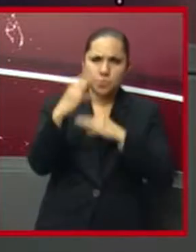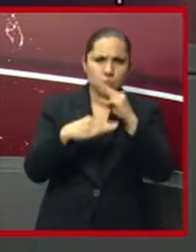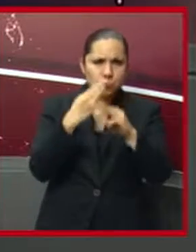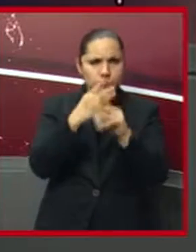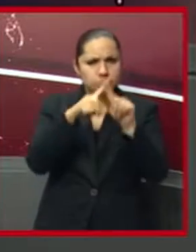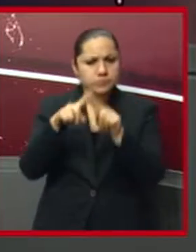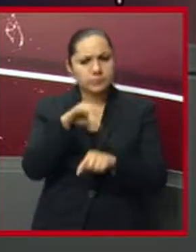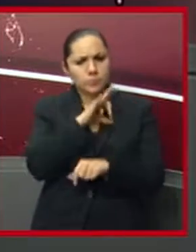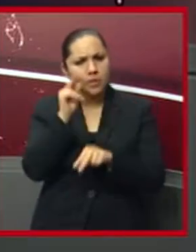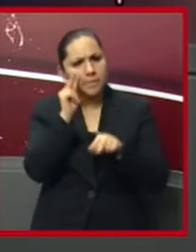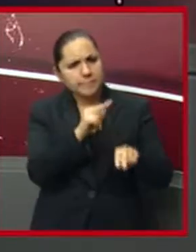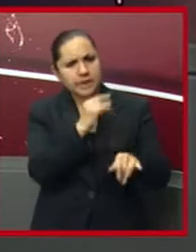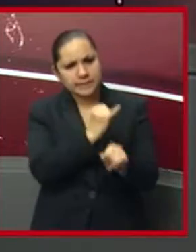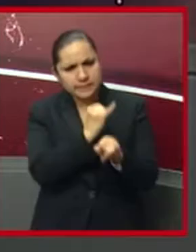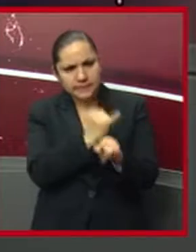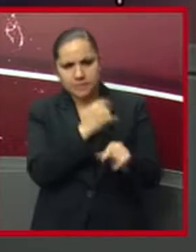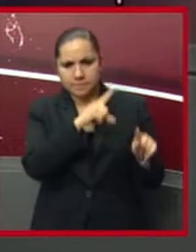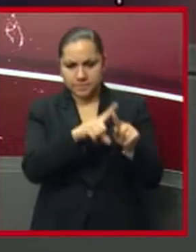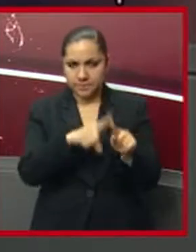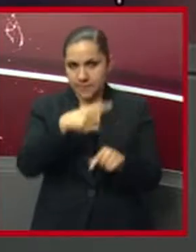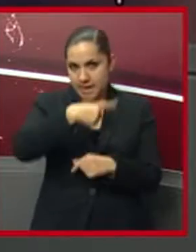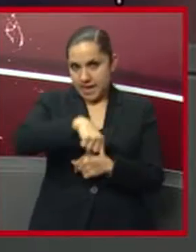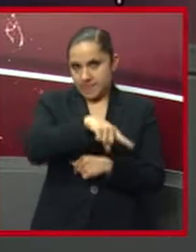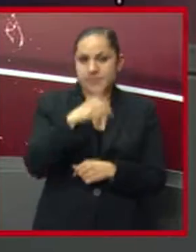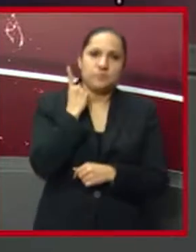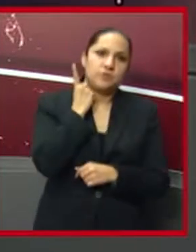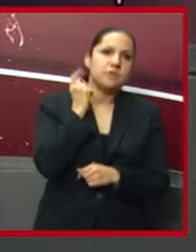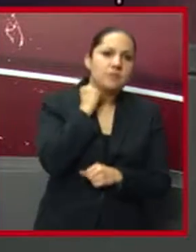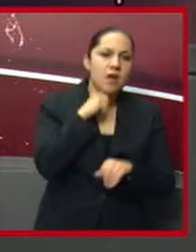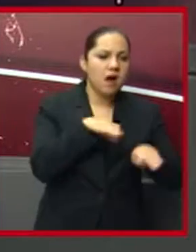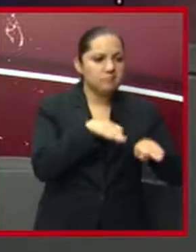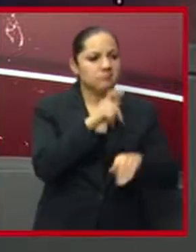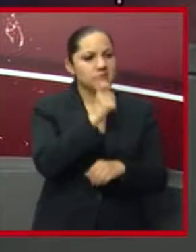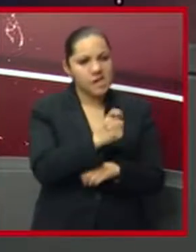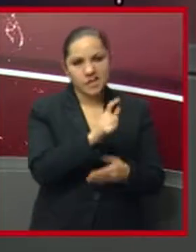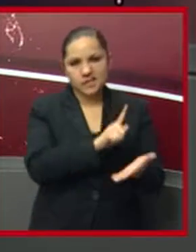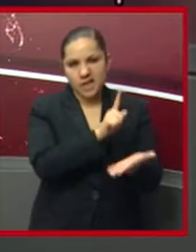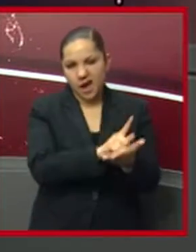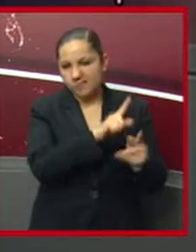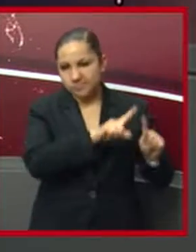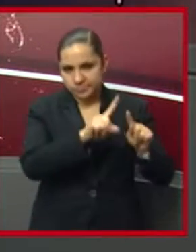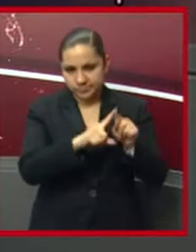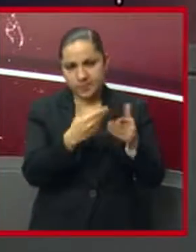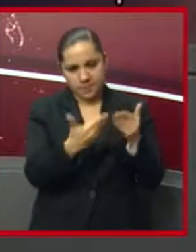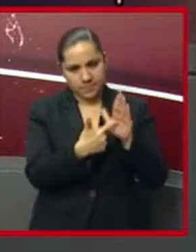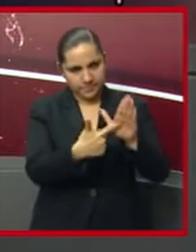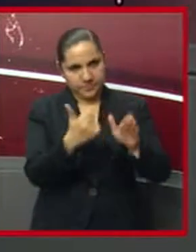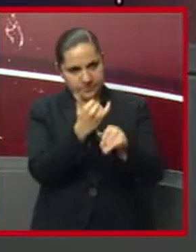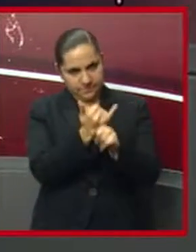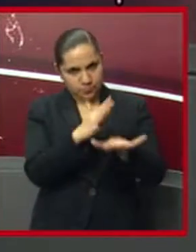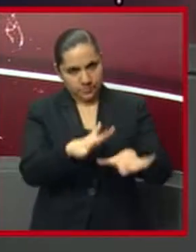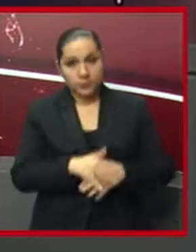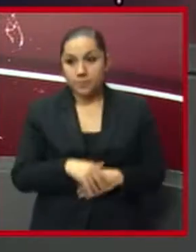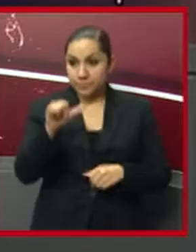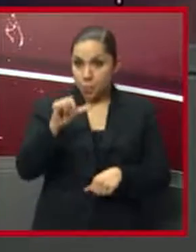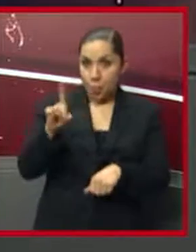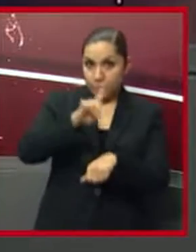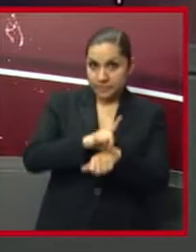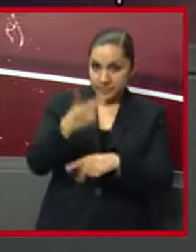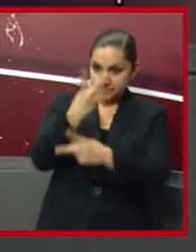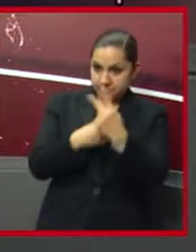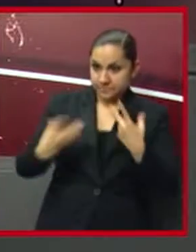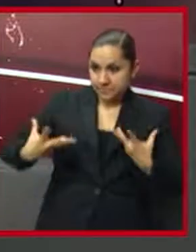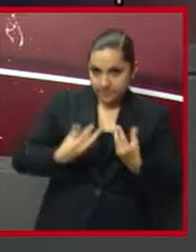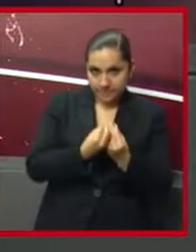www.canalcongreso.gov.mx, llevándole la información, la actividad de nuestras y nuestros representantes en el Congreso Federal. Hoy nos visita en el estudio de Noticias